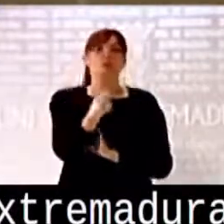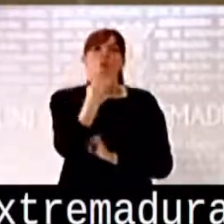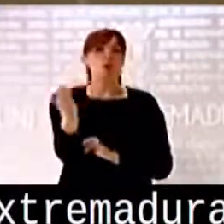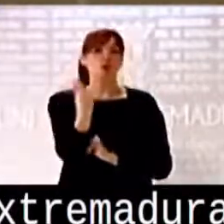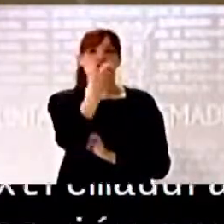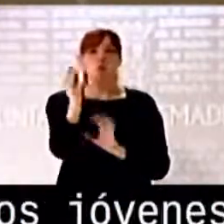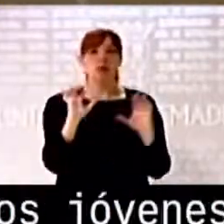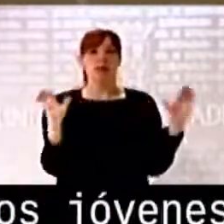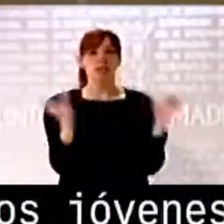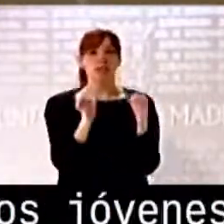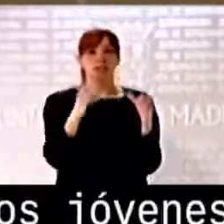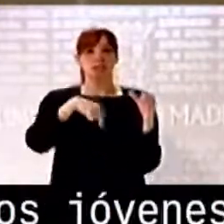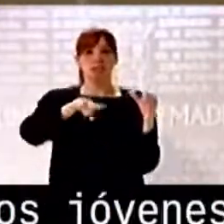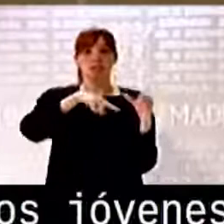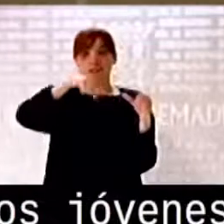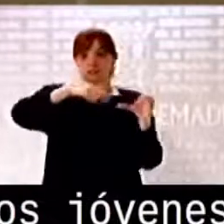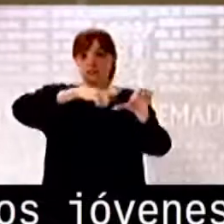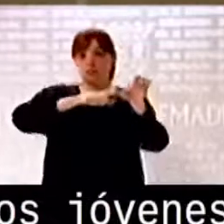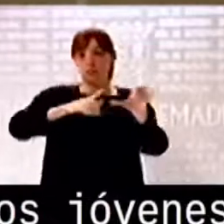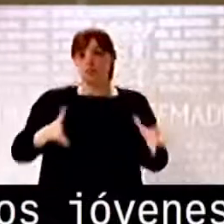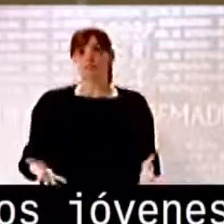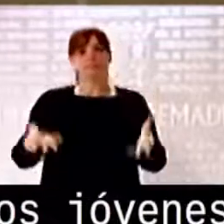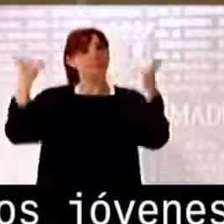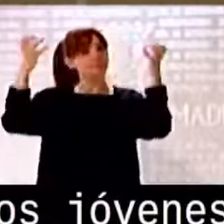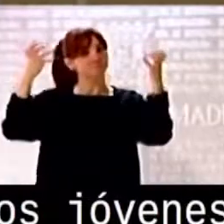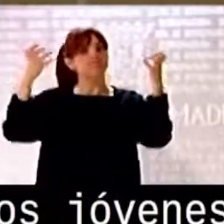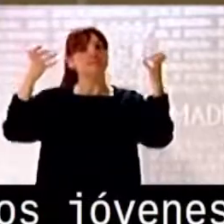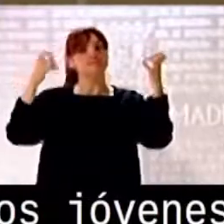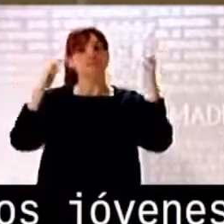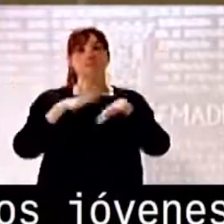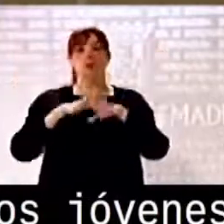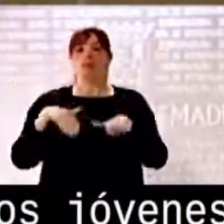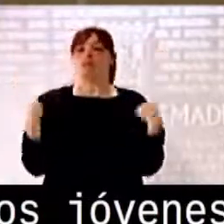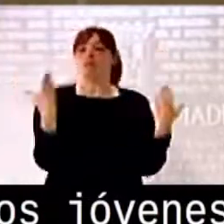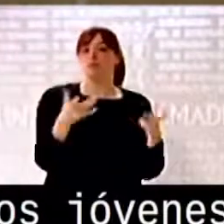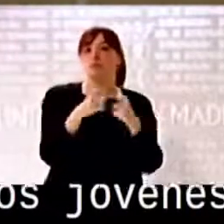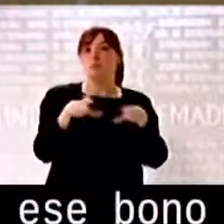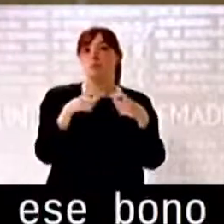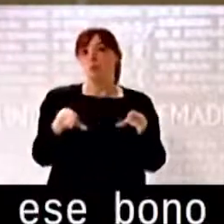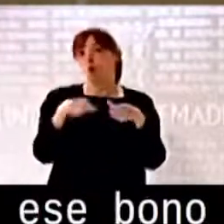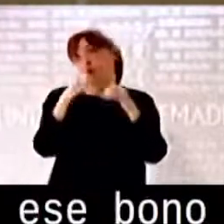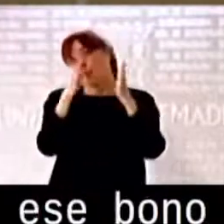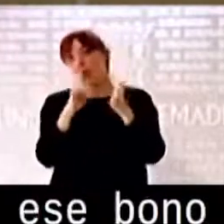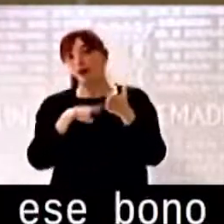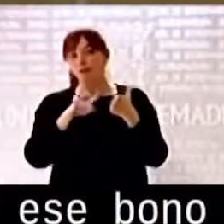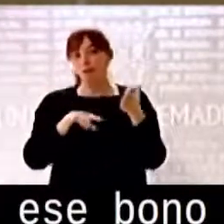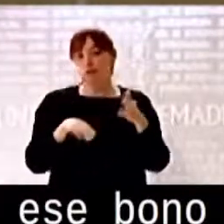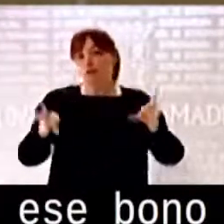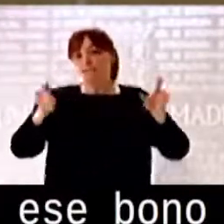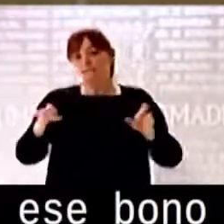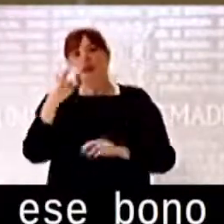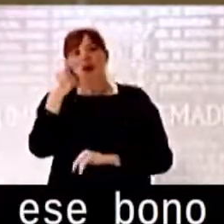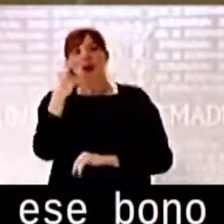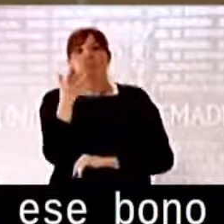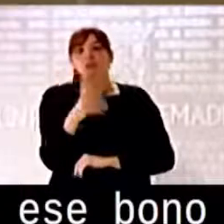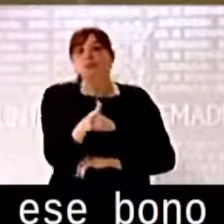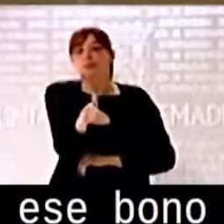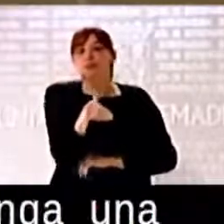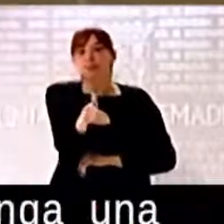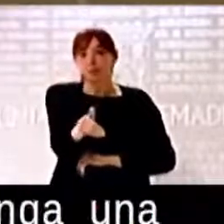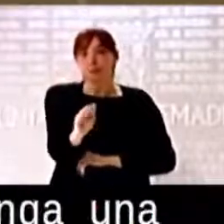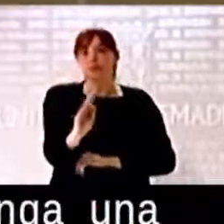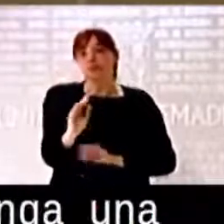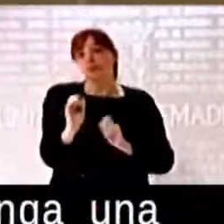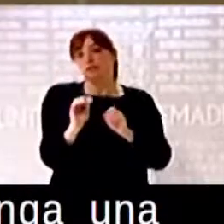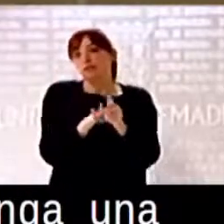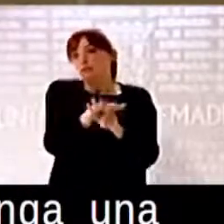jóvenes en Extremadura les va a beneficiar ese bono de alquiler, pero que esperemos que tenga una